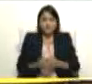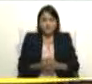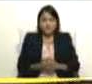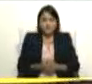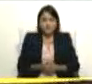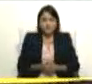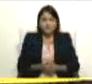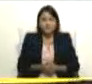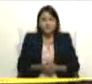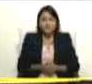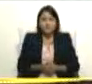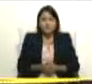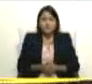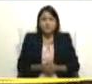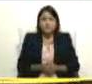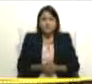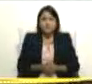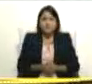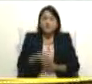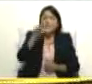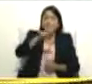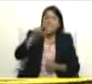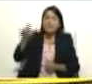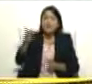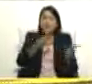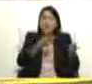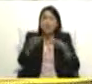Veedores y veedoras internacionales.